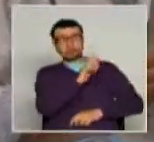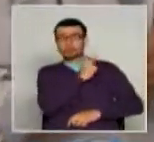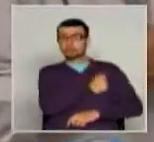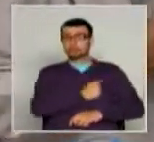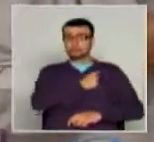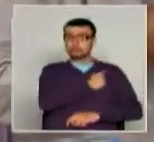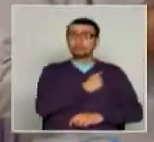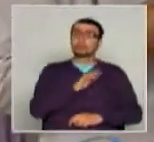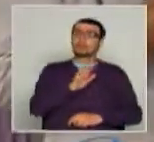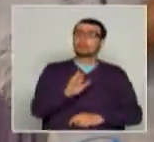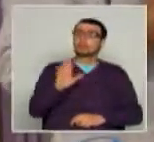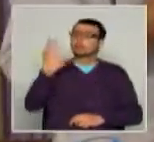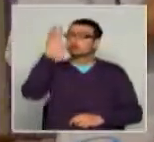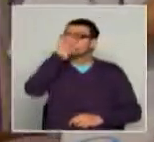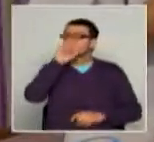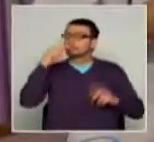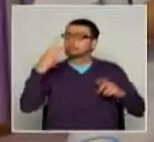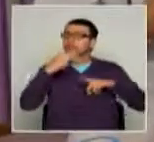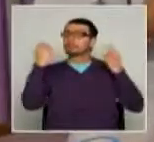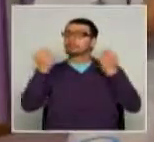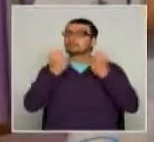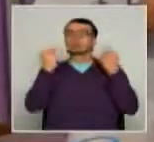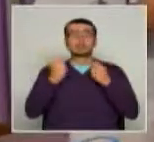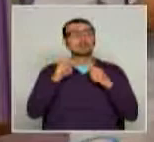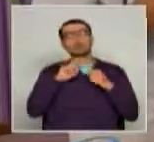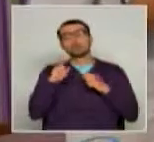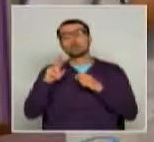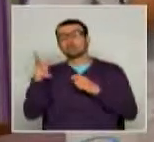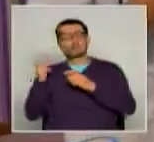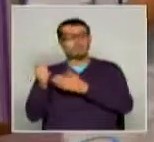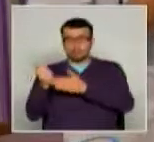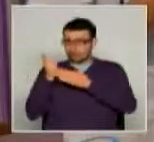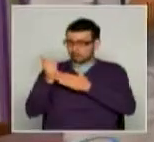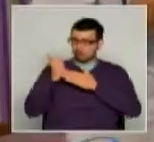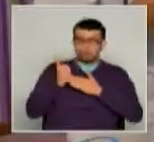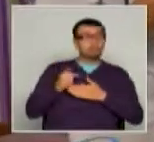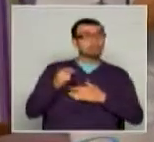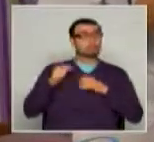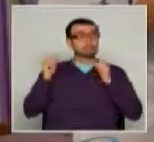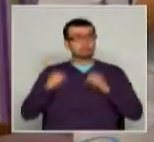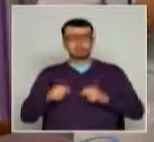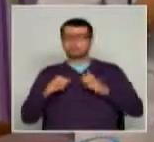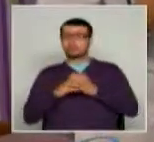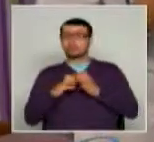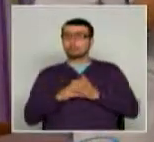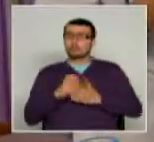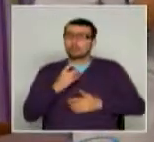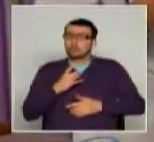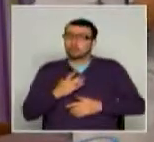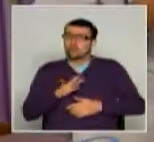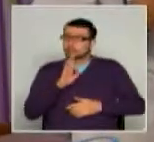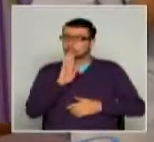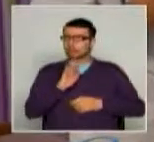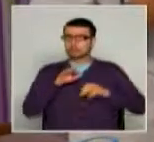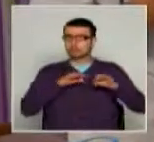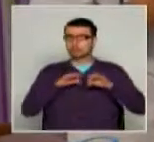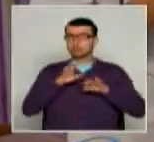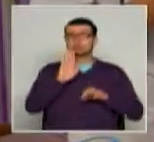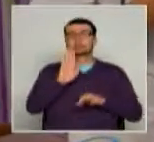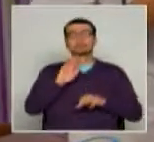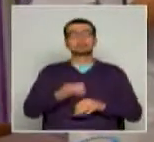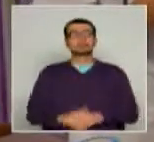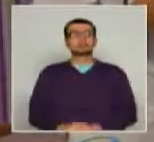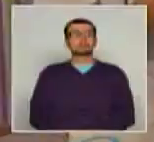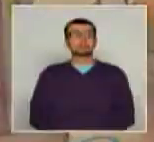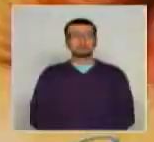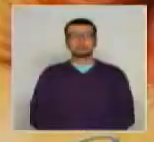ustedes se den cuenta las muchas otras ayudas que se pueden hacer en el caso del dolor crónico. Ya regresamos después de este corte de